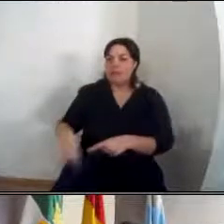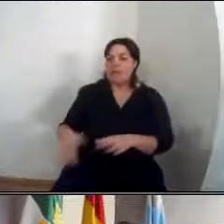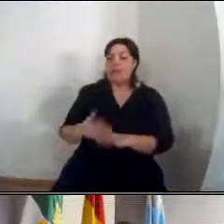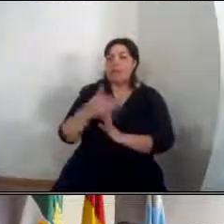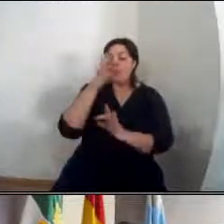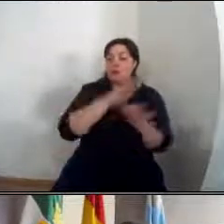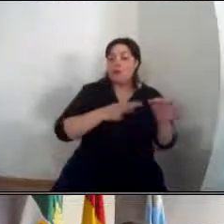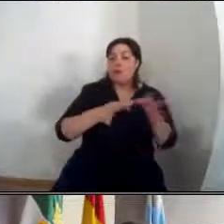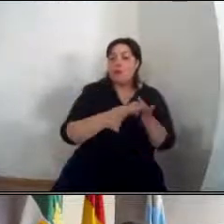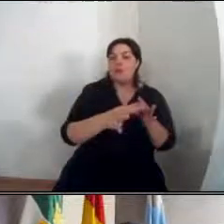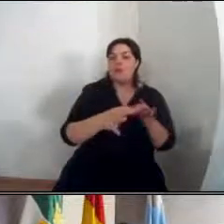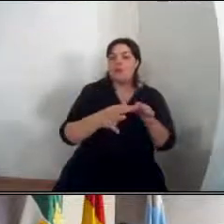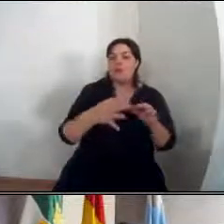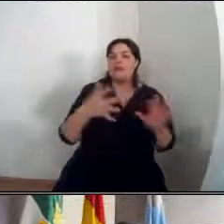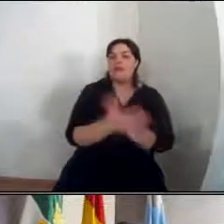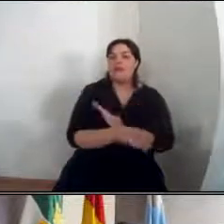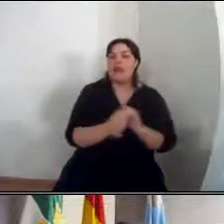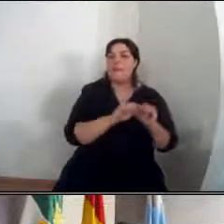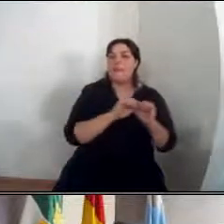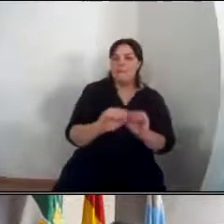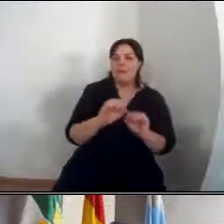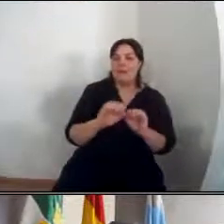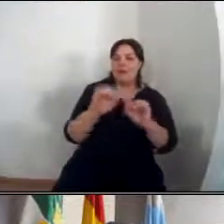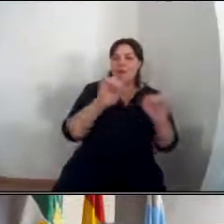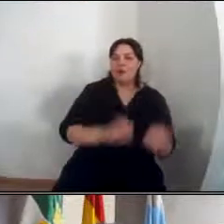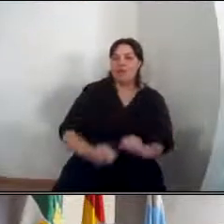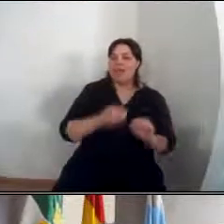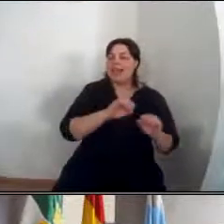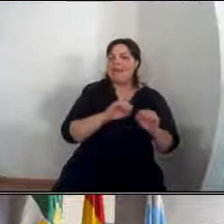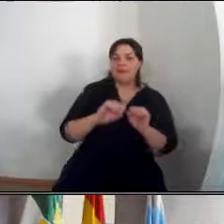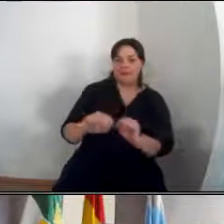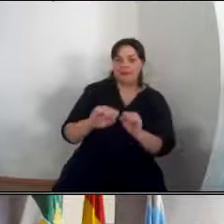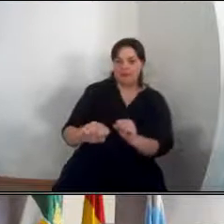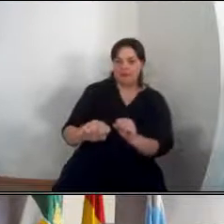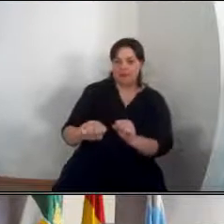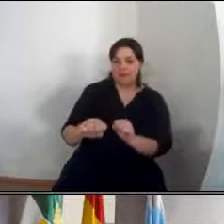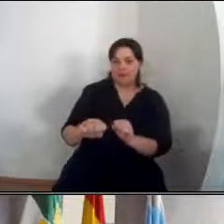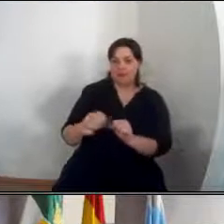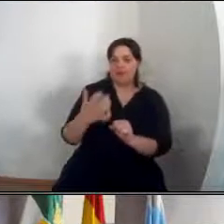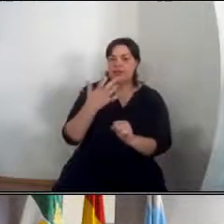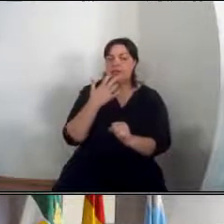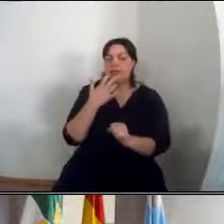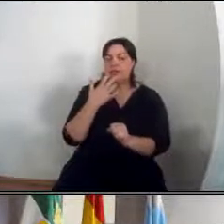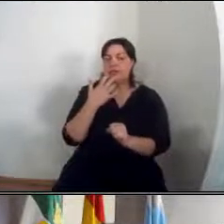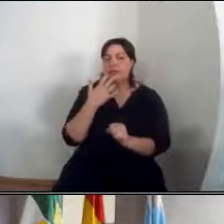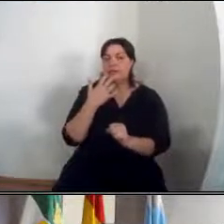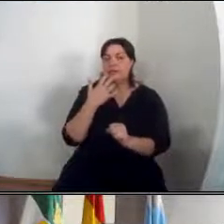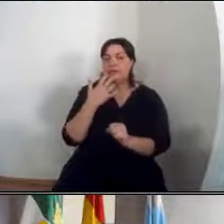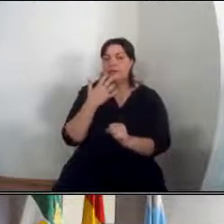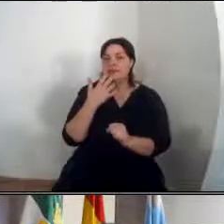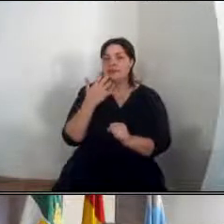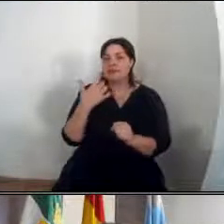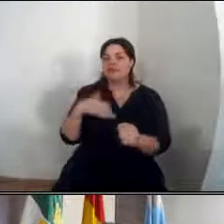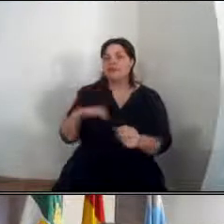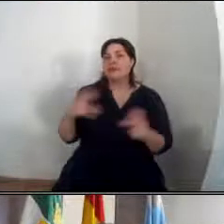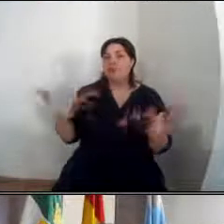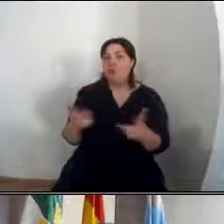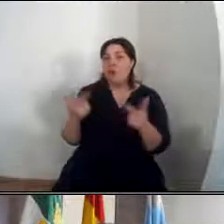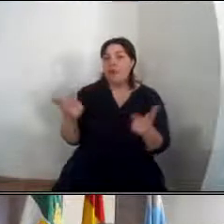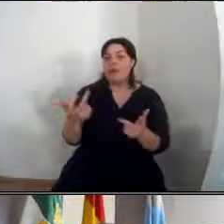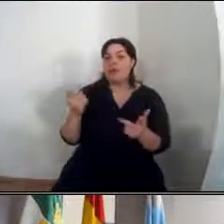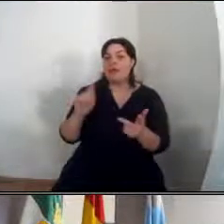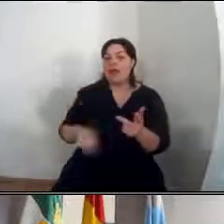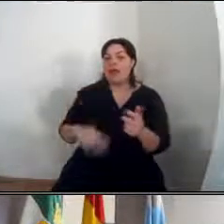Es decir, cuando todo esto pase, cuando la espuma de la urgencia, de la emergencia,